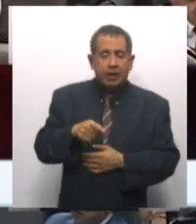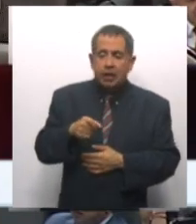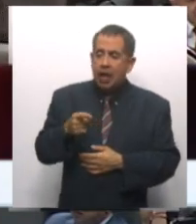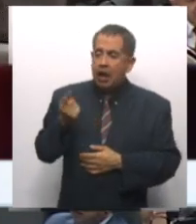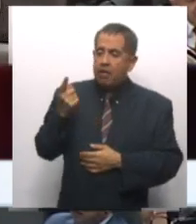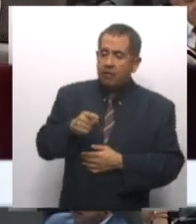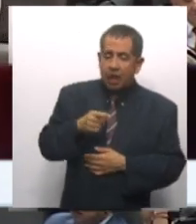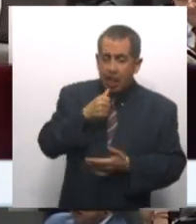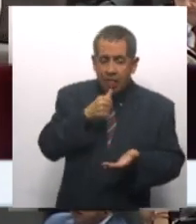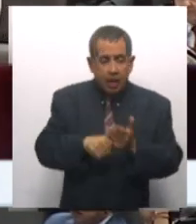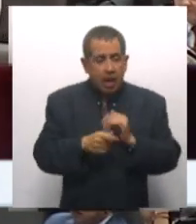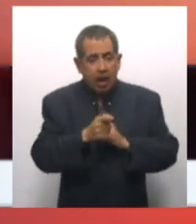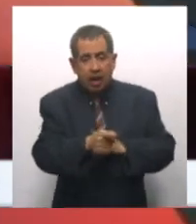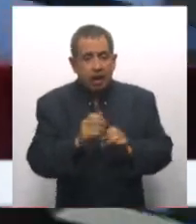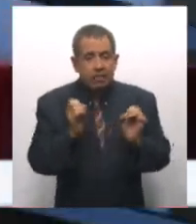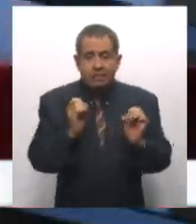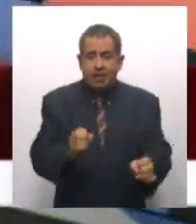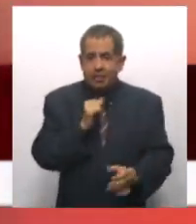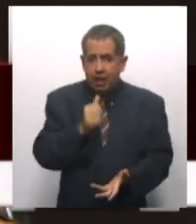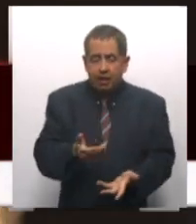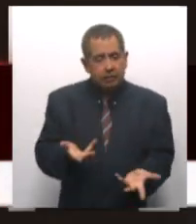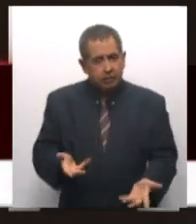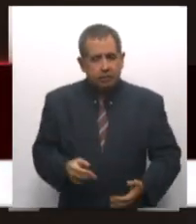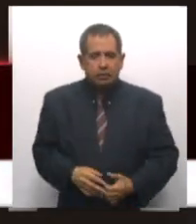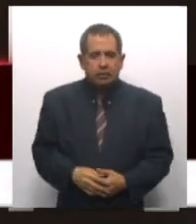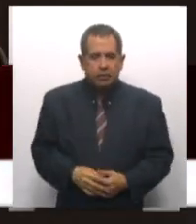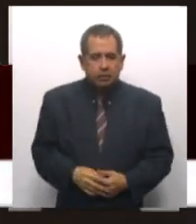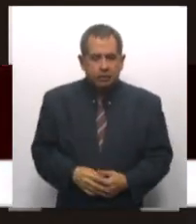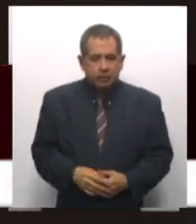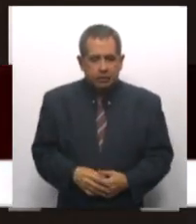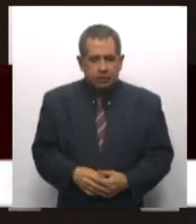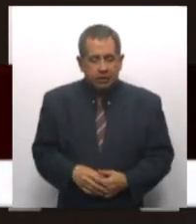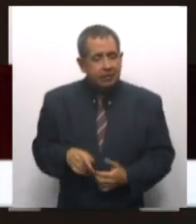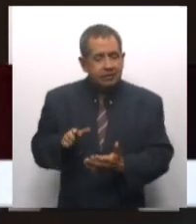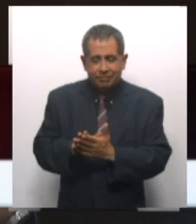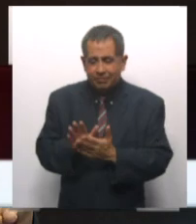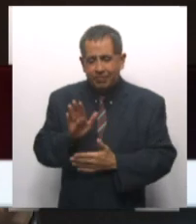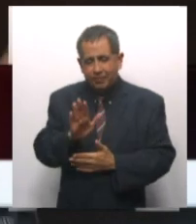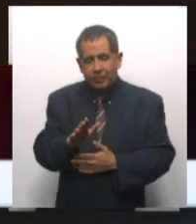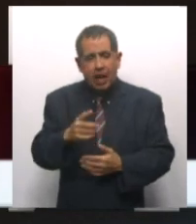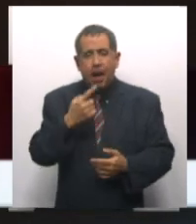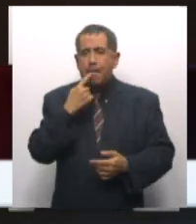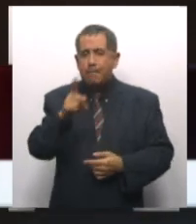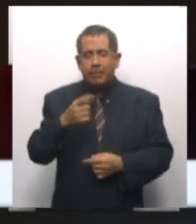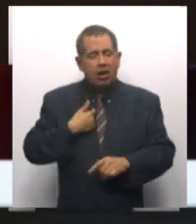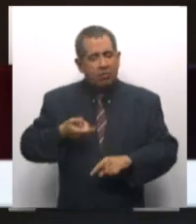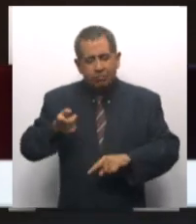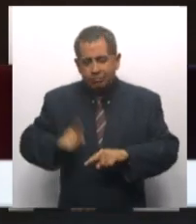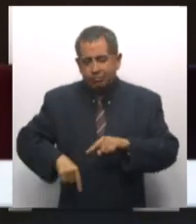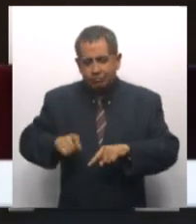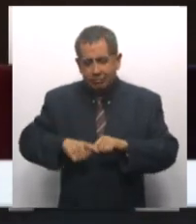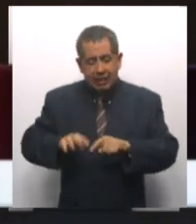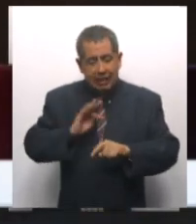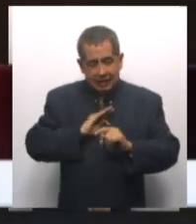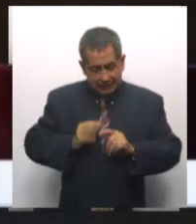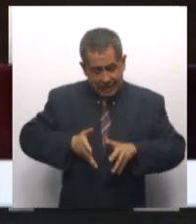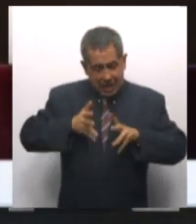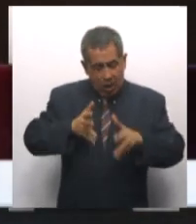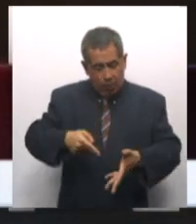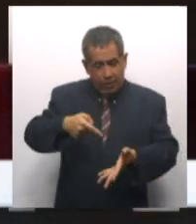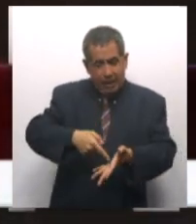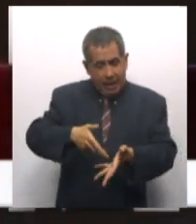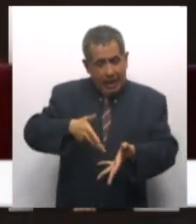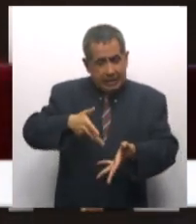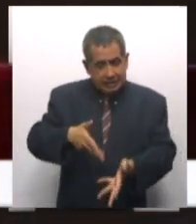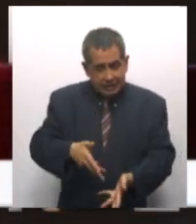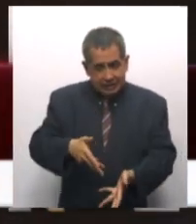la que notificó al ciudadano. Nos van a tumbar los amparos si aprobamos